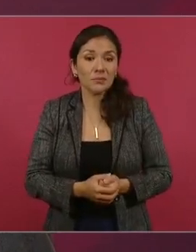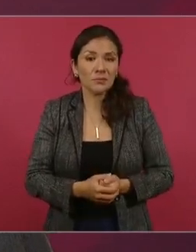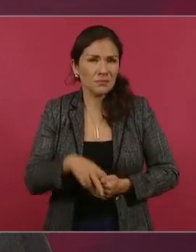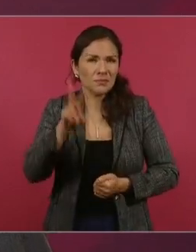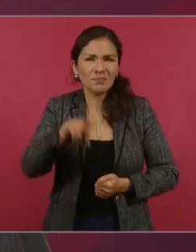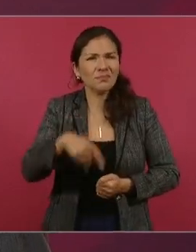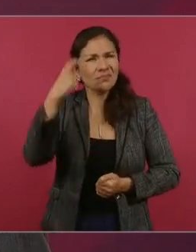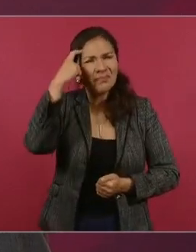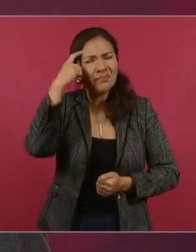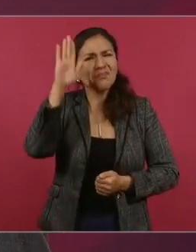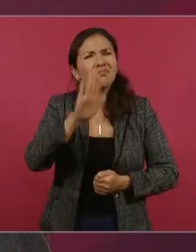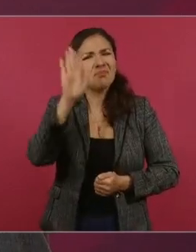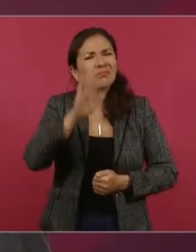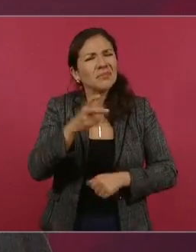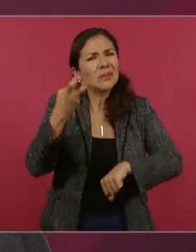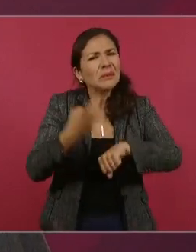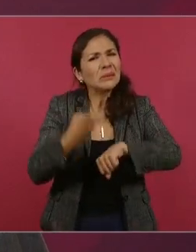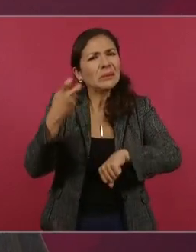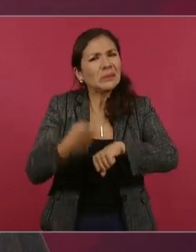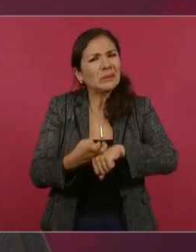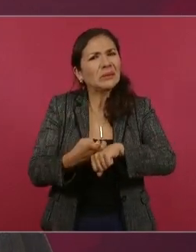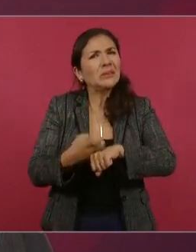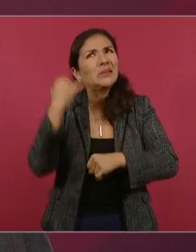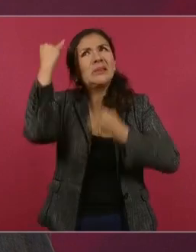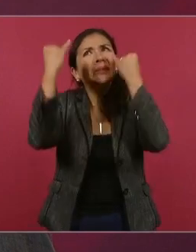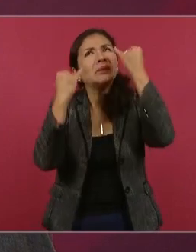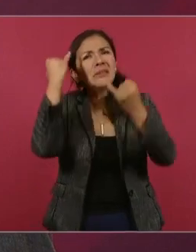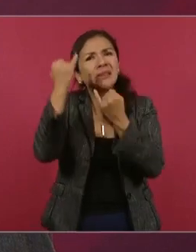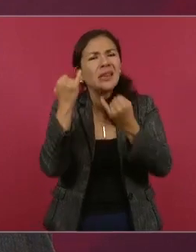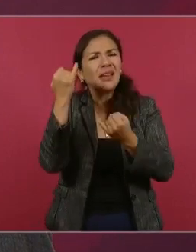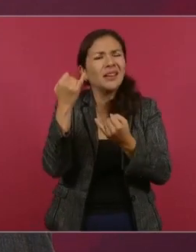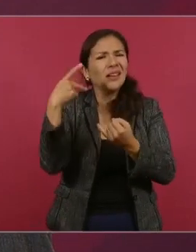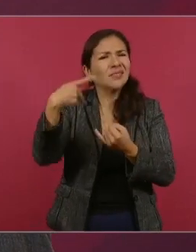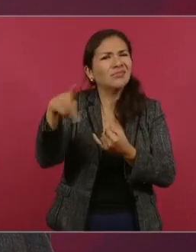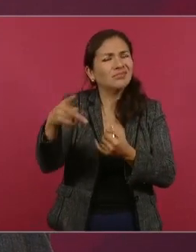mucha cerrazón, mucho dogmatismo.